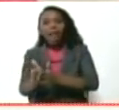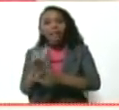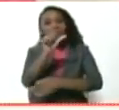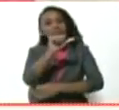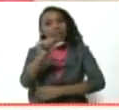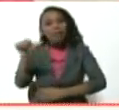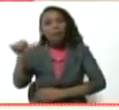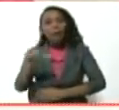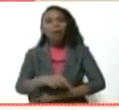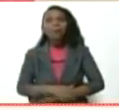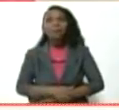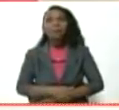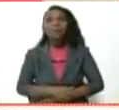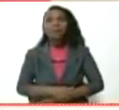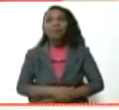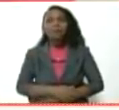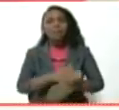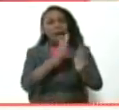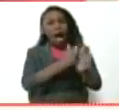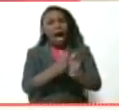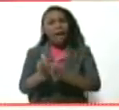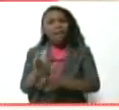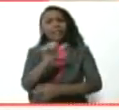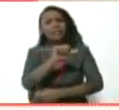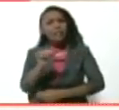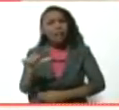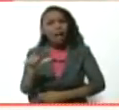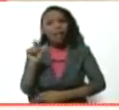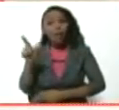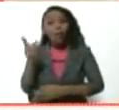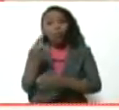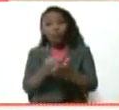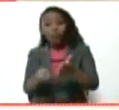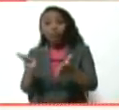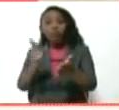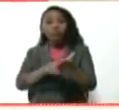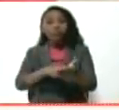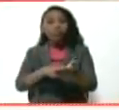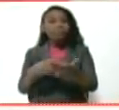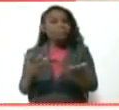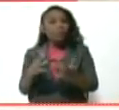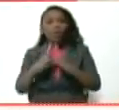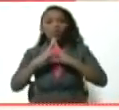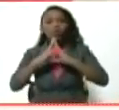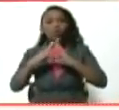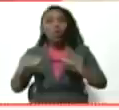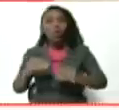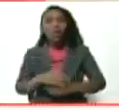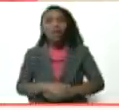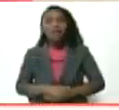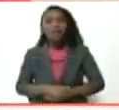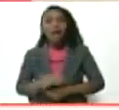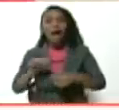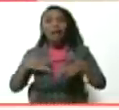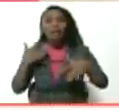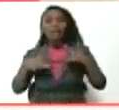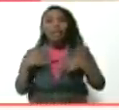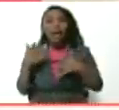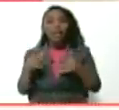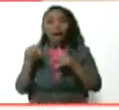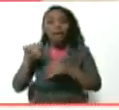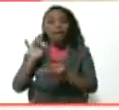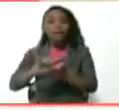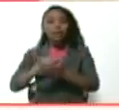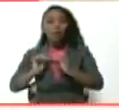semanal. La agenda semanal, siendo un recuento de todos los actos que ha habido. Comenzamos